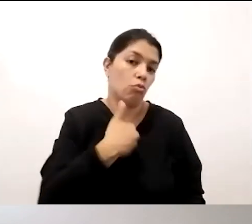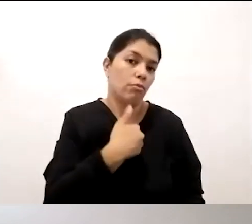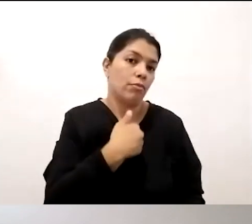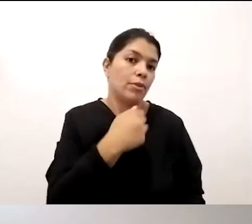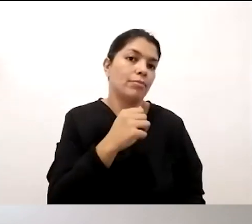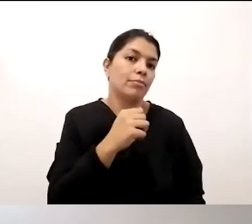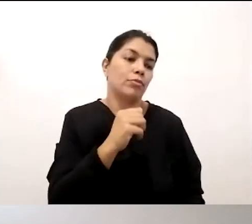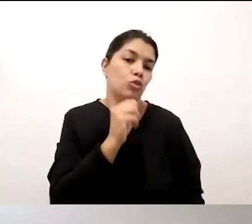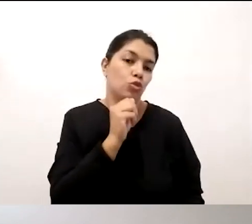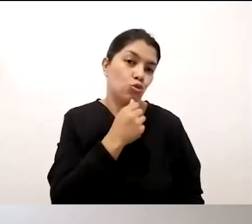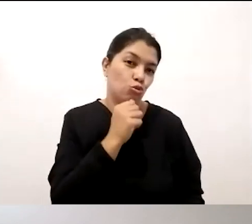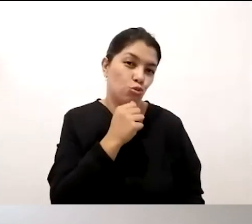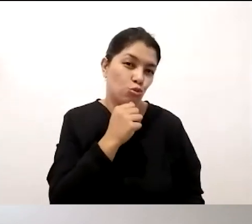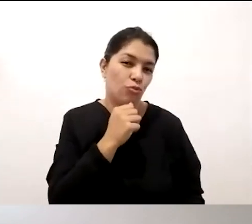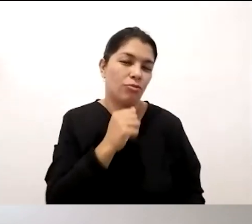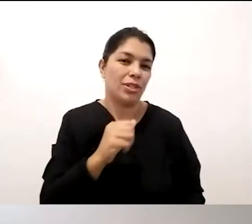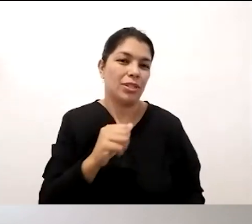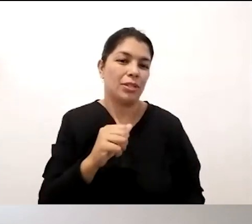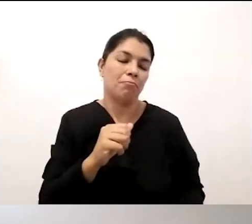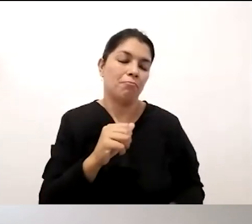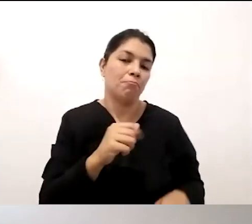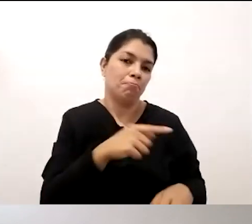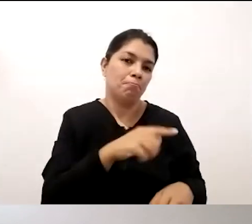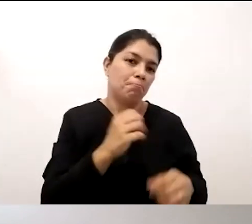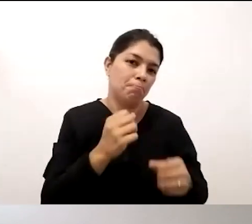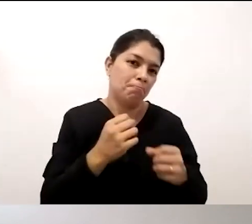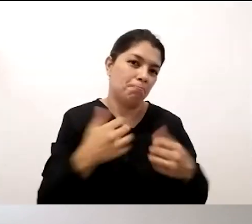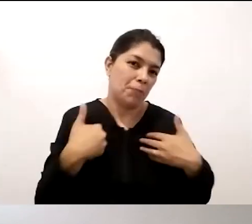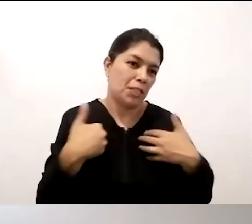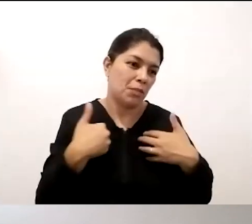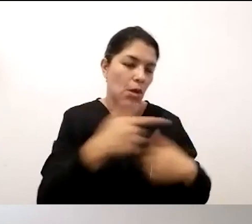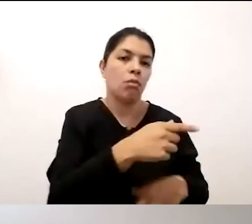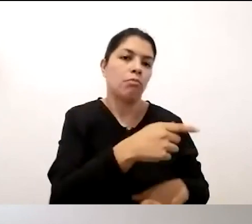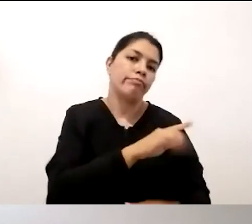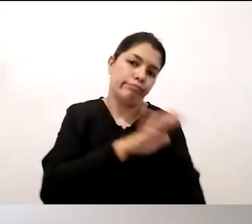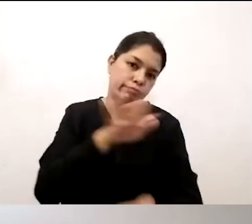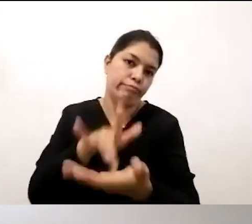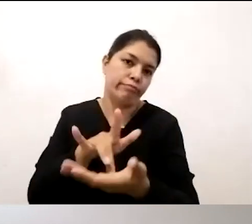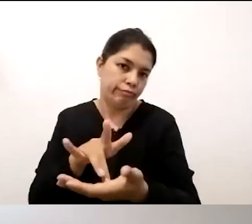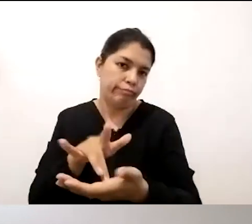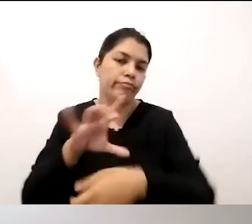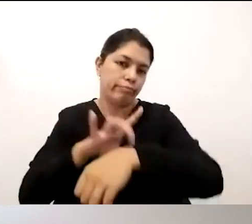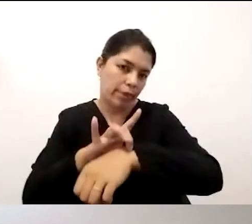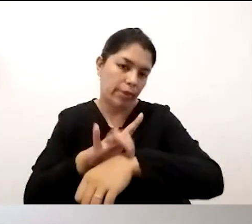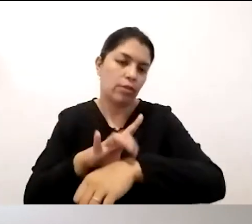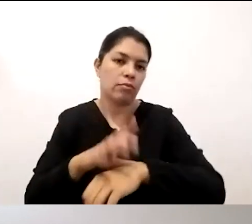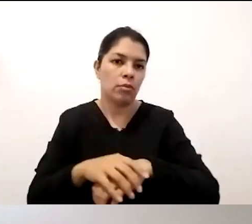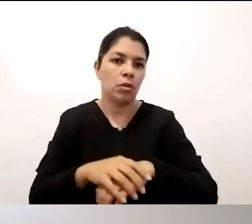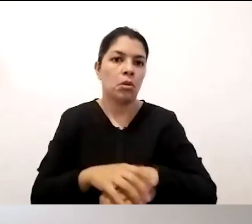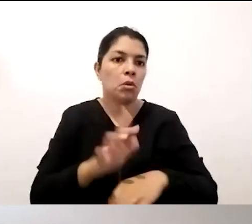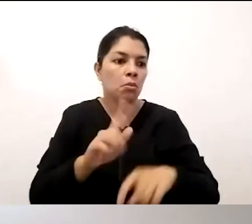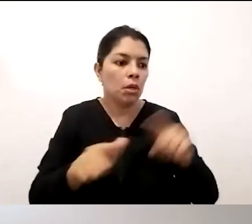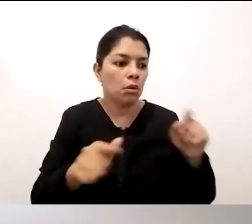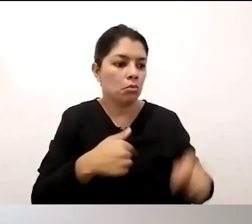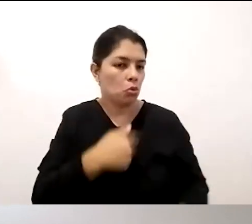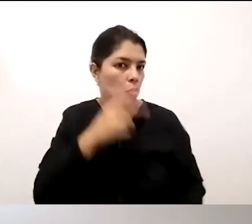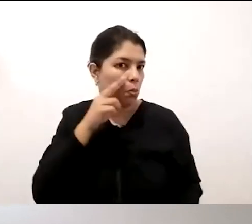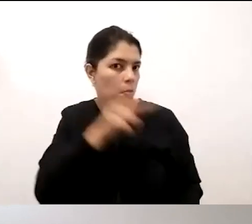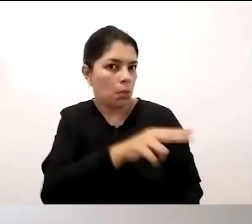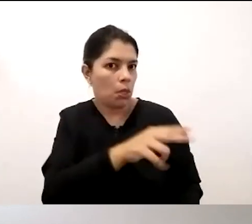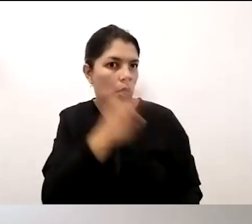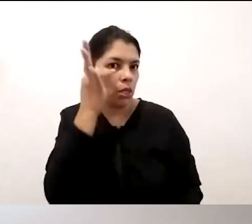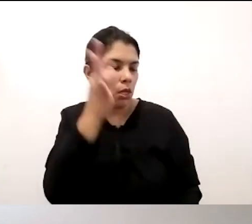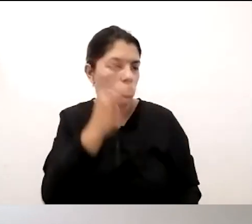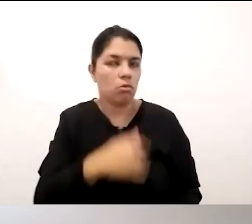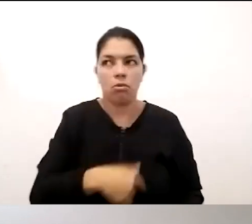caso de los niños, ¿cómo vamos a hacerlo? Ustedes pueden ir a una comisaría cercana y empezar a realizar